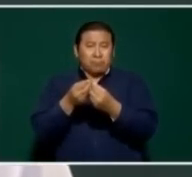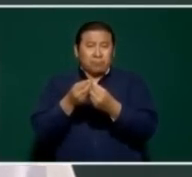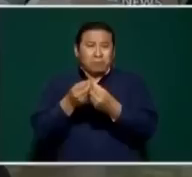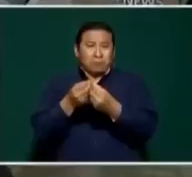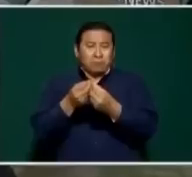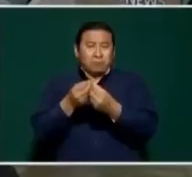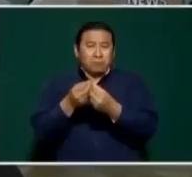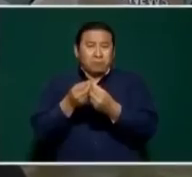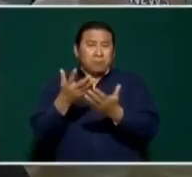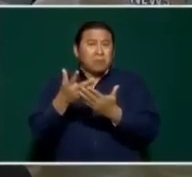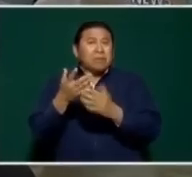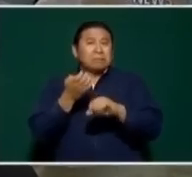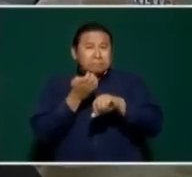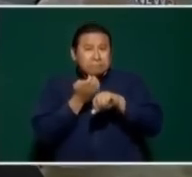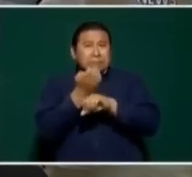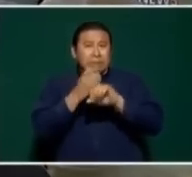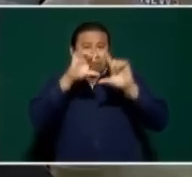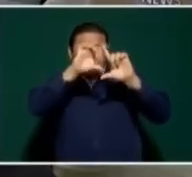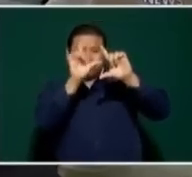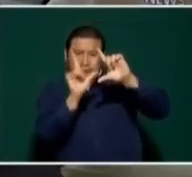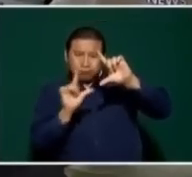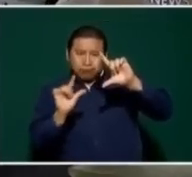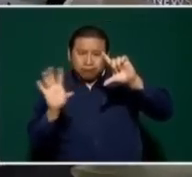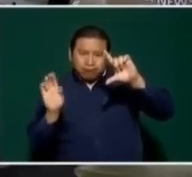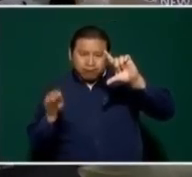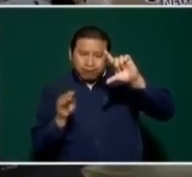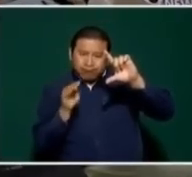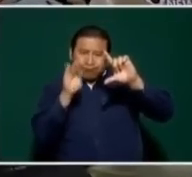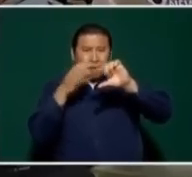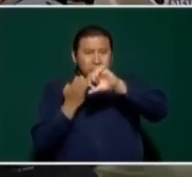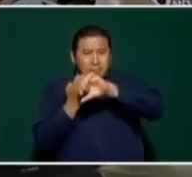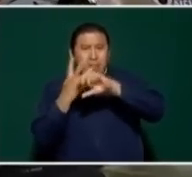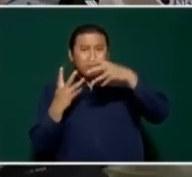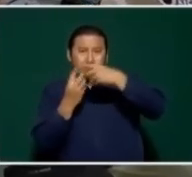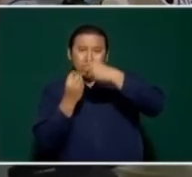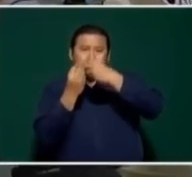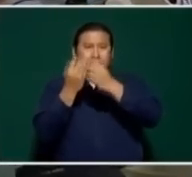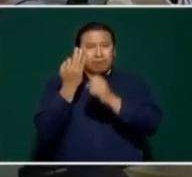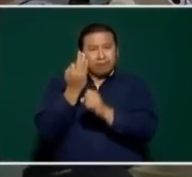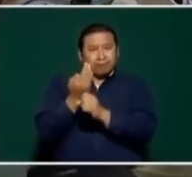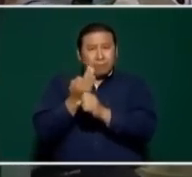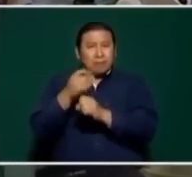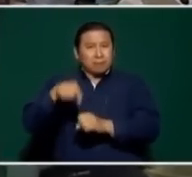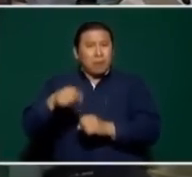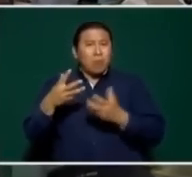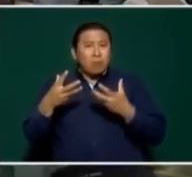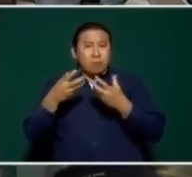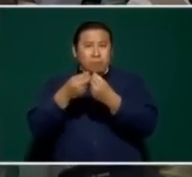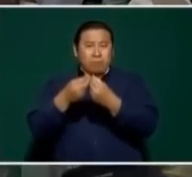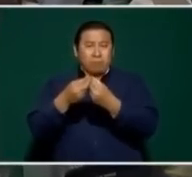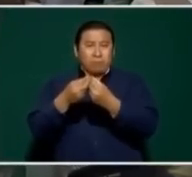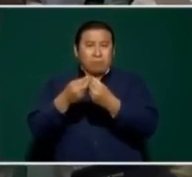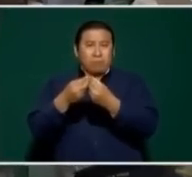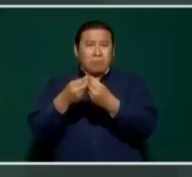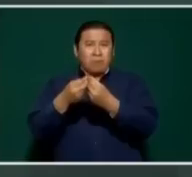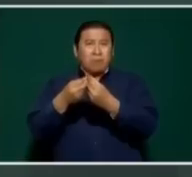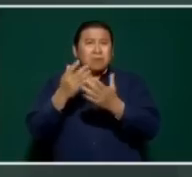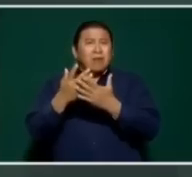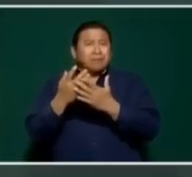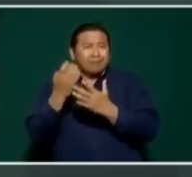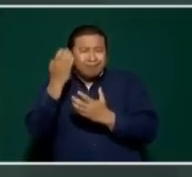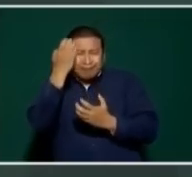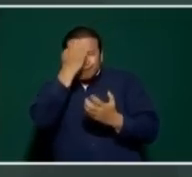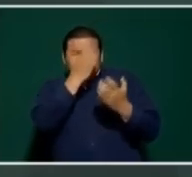en estados de la República, y ahora se hizo la reunión de evaluación